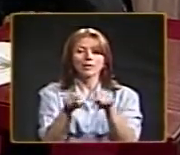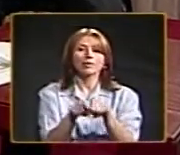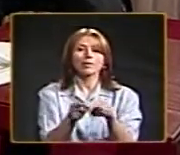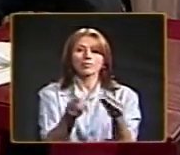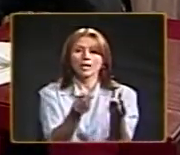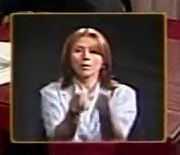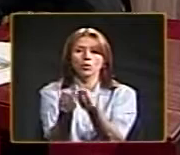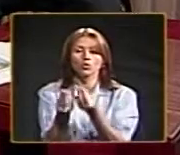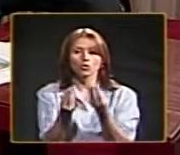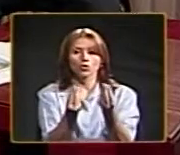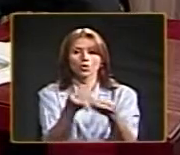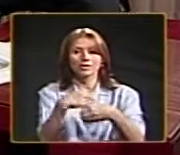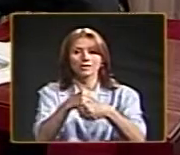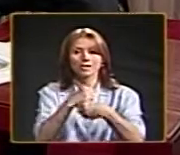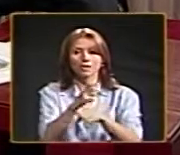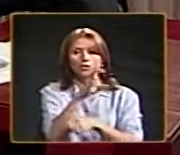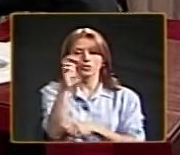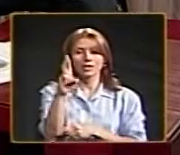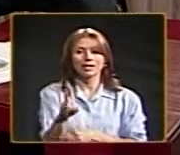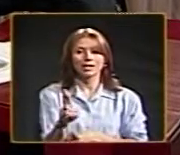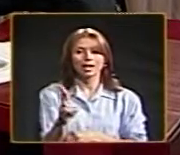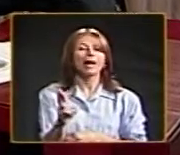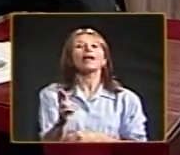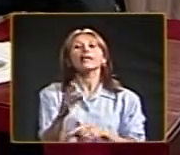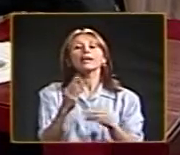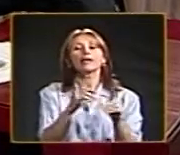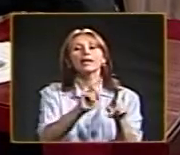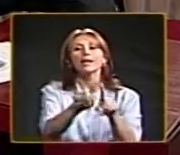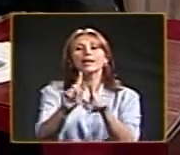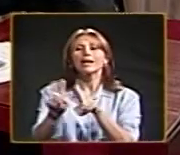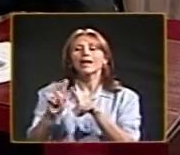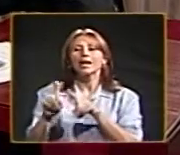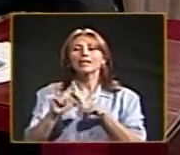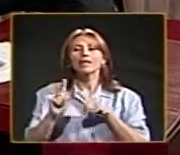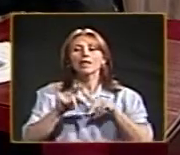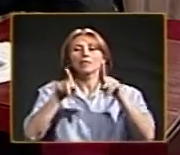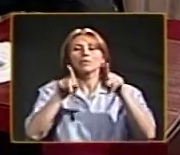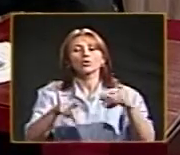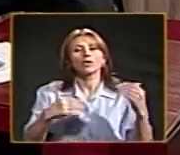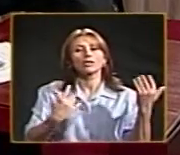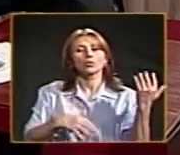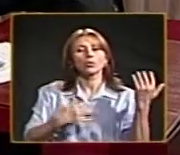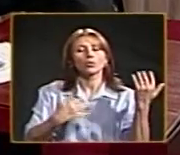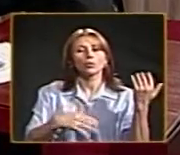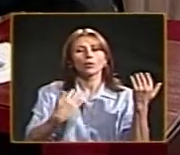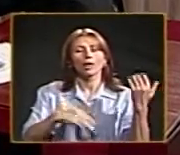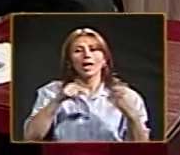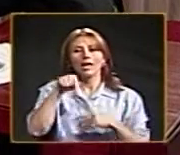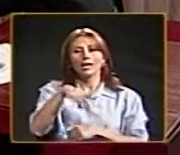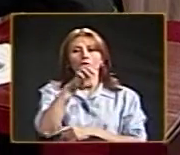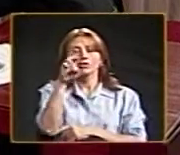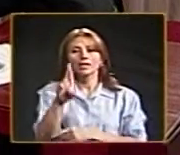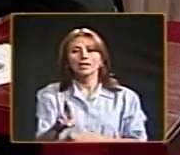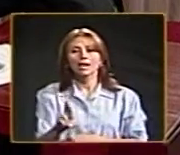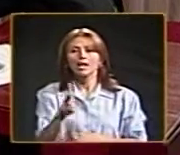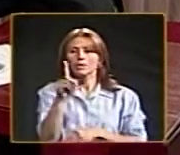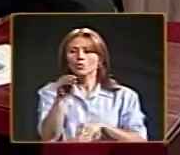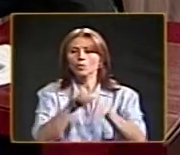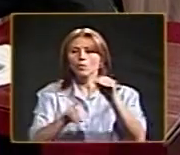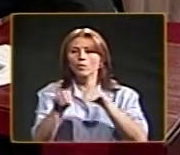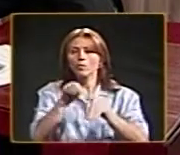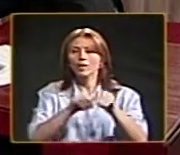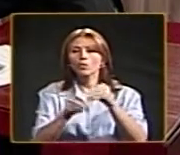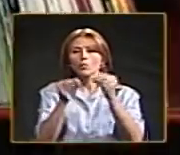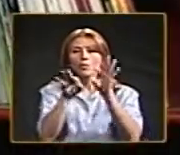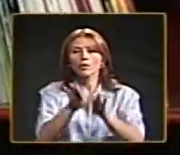que se está haciendo en Costa Rica y la gran cantidad de intérpretes de guitarra que hay en Costa Rica. Es un movimiento importante, un